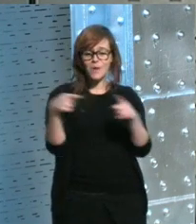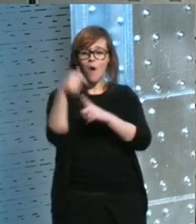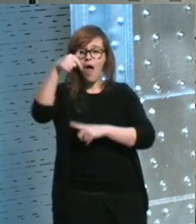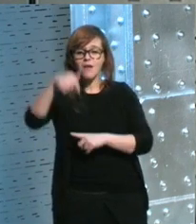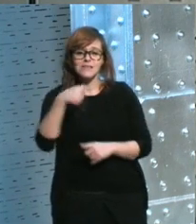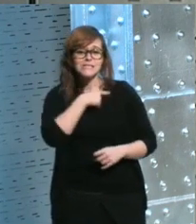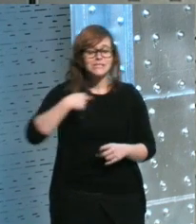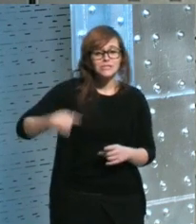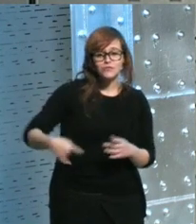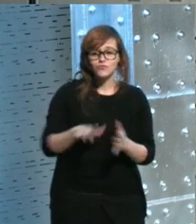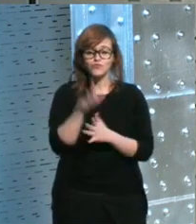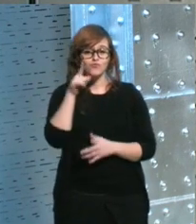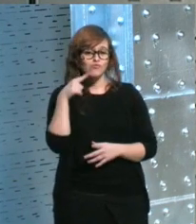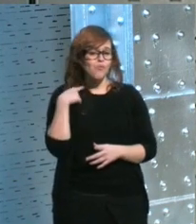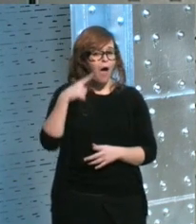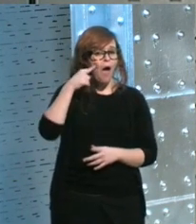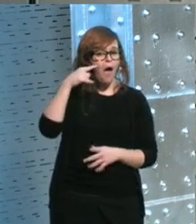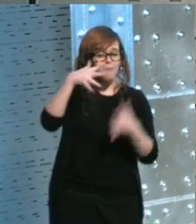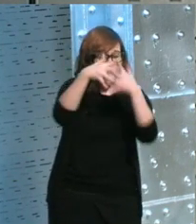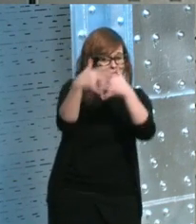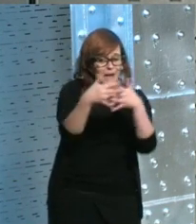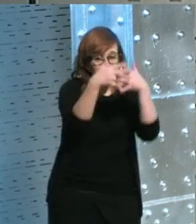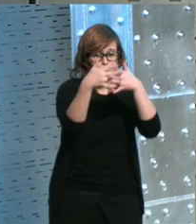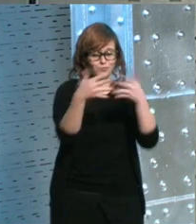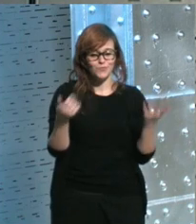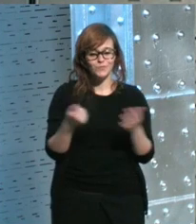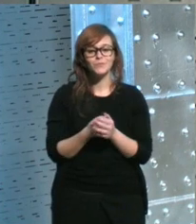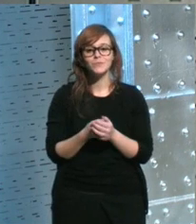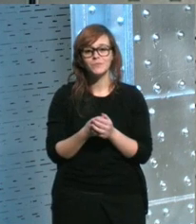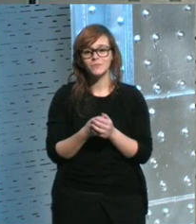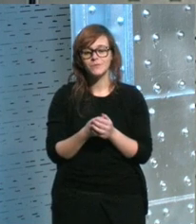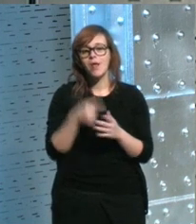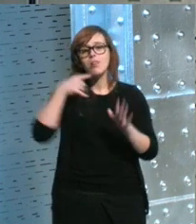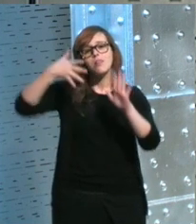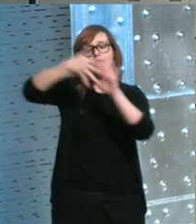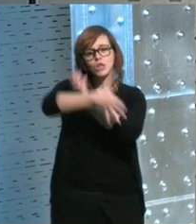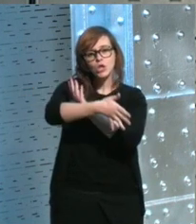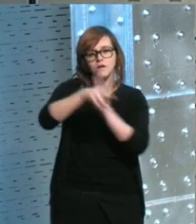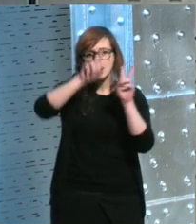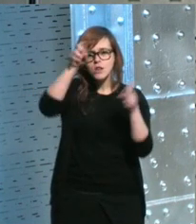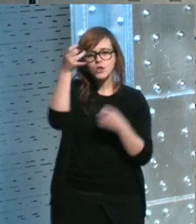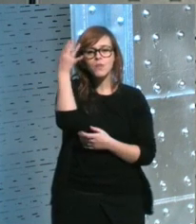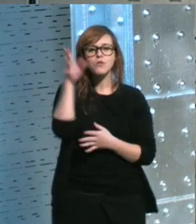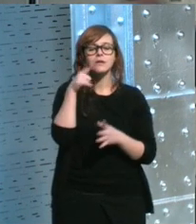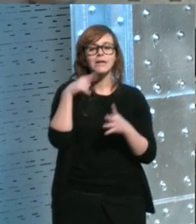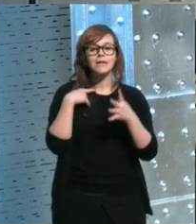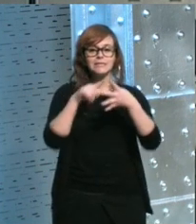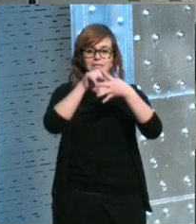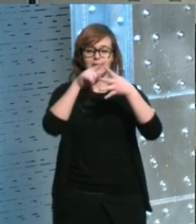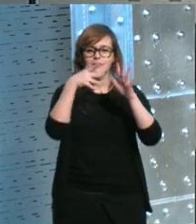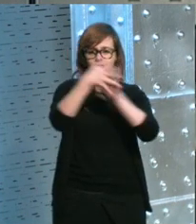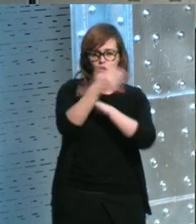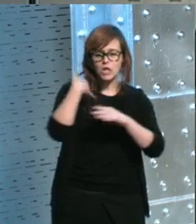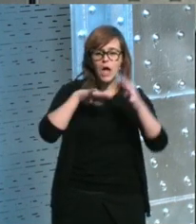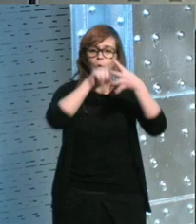que los chinos. En fin, entonces, primero, definición de la innovación, después 4 tipos de innovación. Perdona una